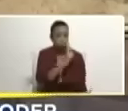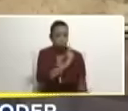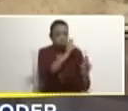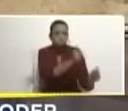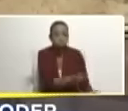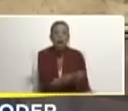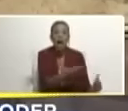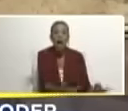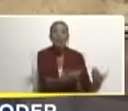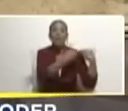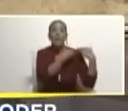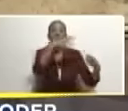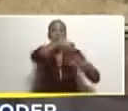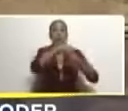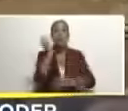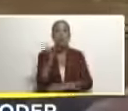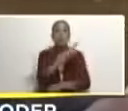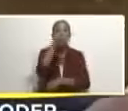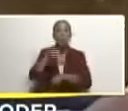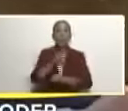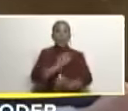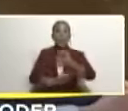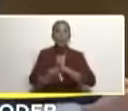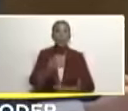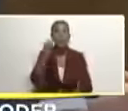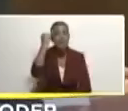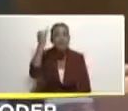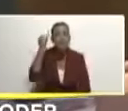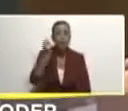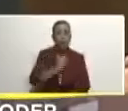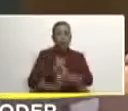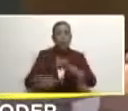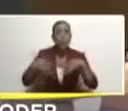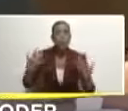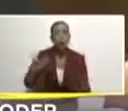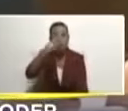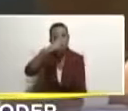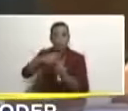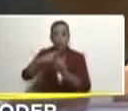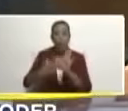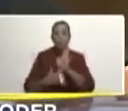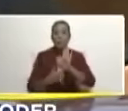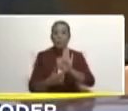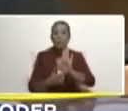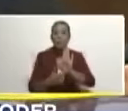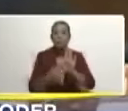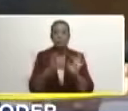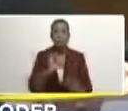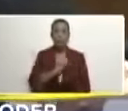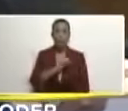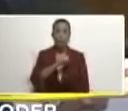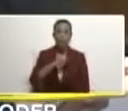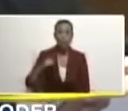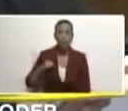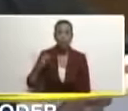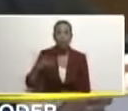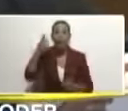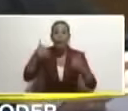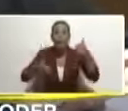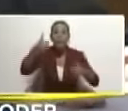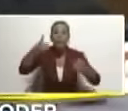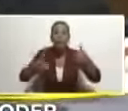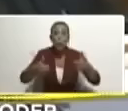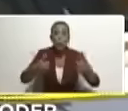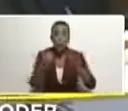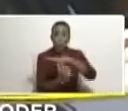papel en la defensa de sus ideas, en la representación genuina de su electorado, de